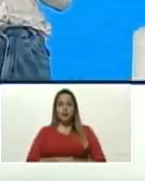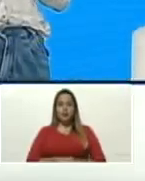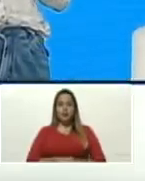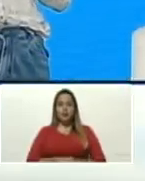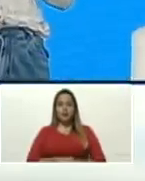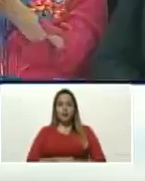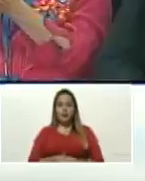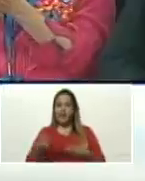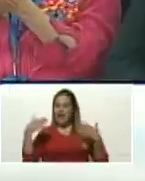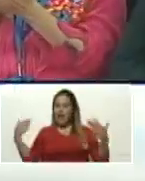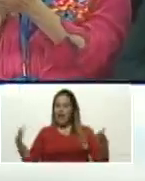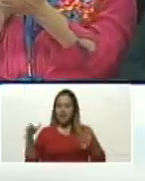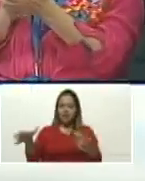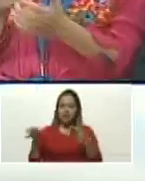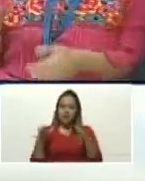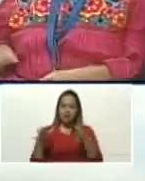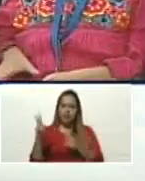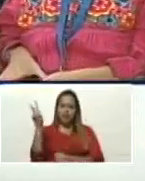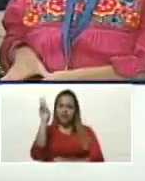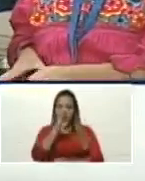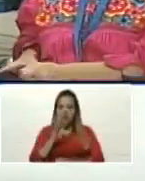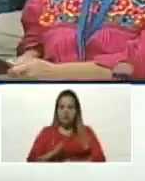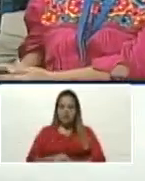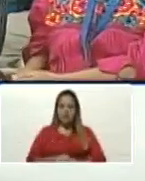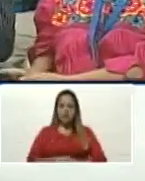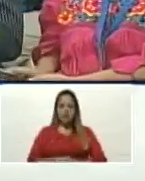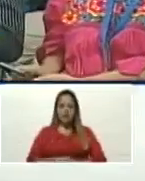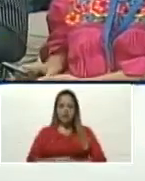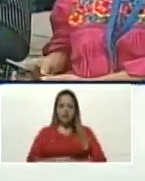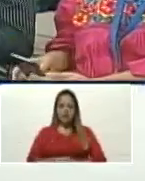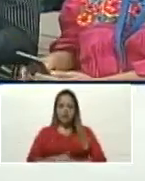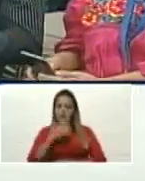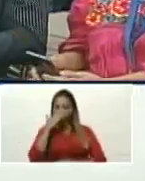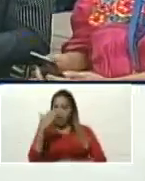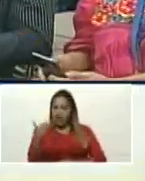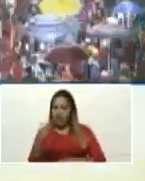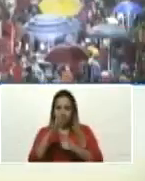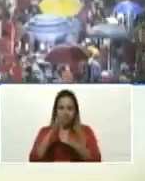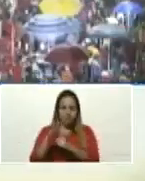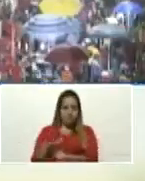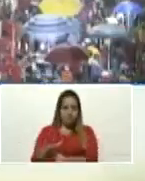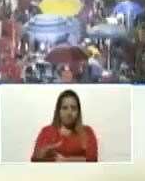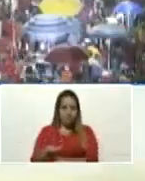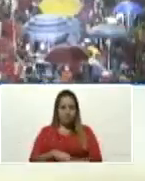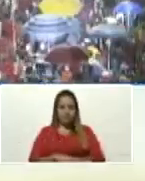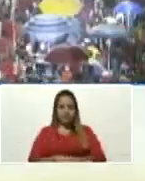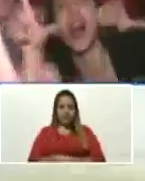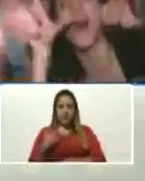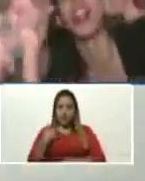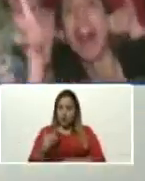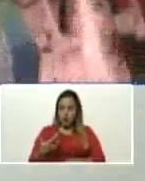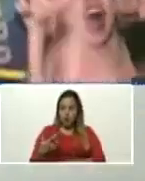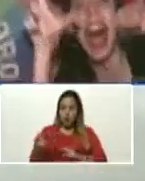Gran victoria del Brasil frente al fascismo. Yo hablé con